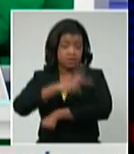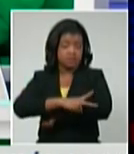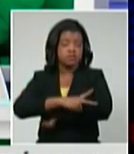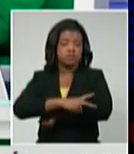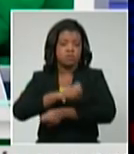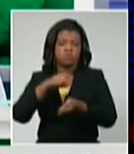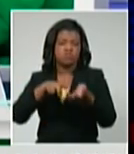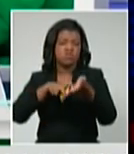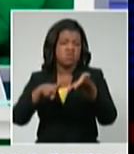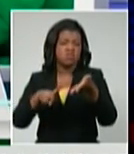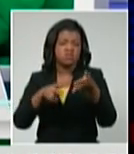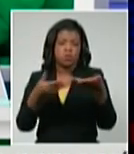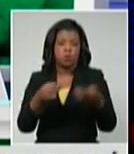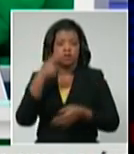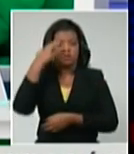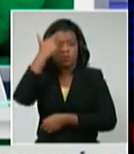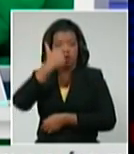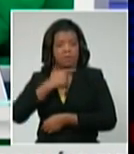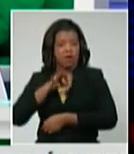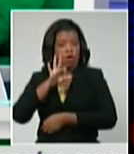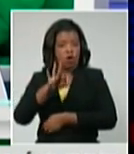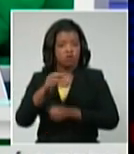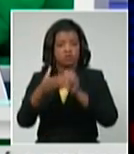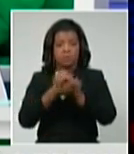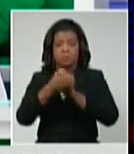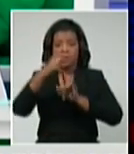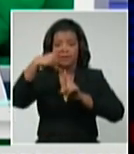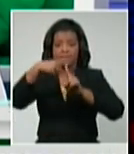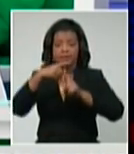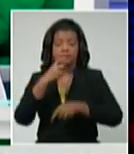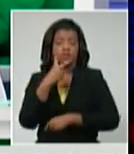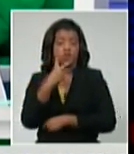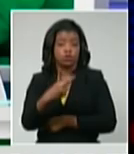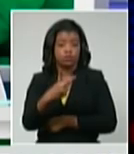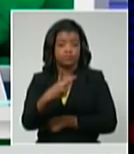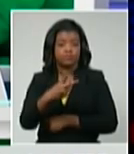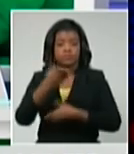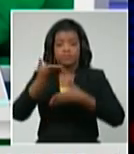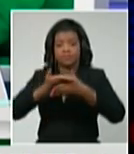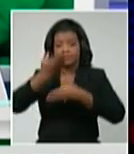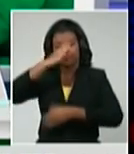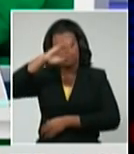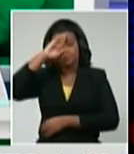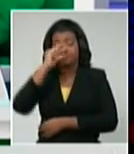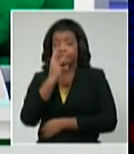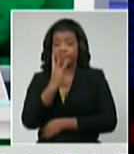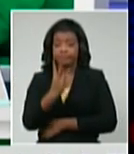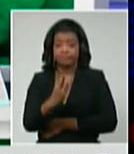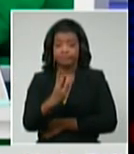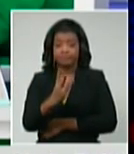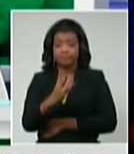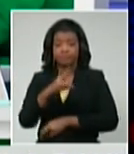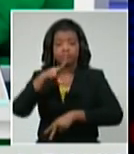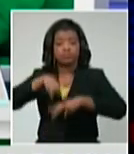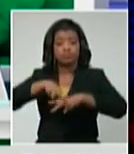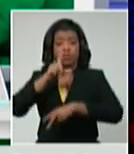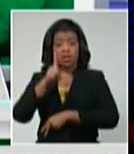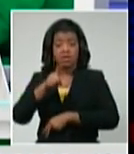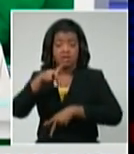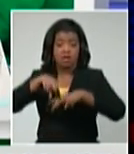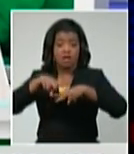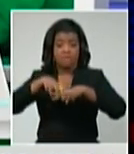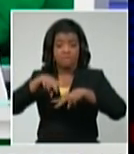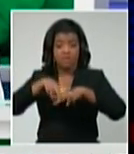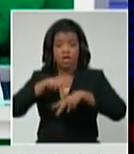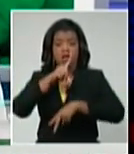de Ávila 8, de Matanzas 2, de Santiago de Cuba 3, y de Holguín, La Habana y Cienfuegos, 1